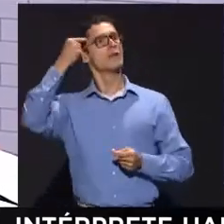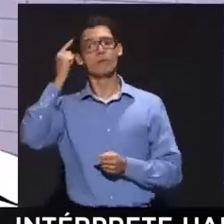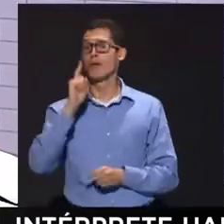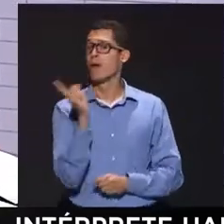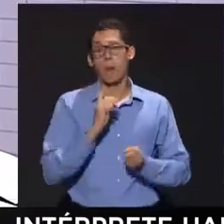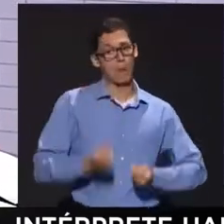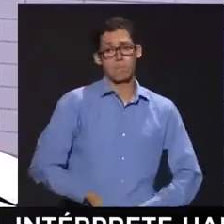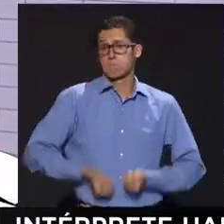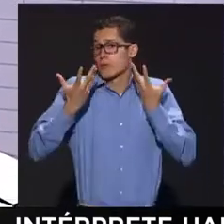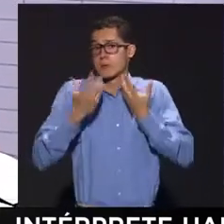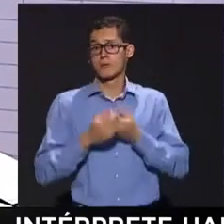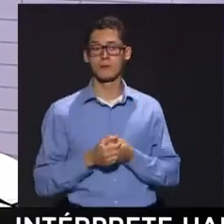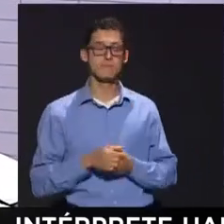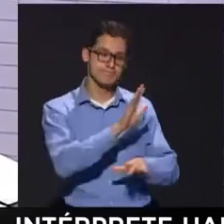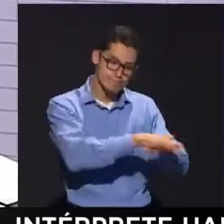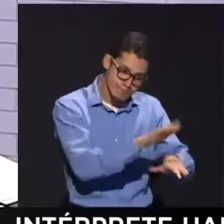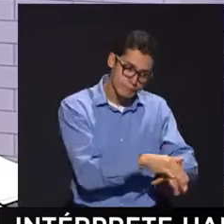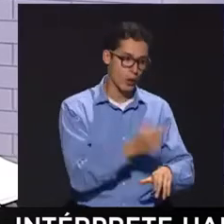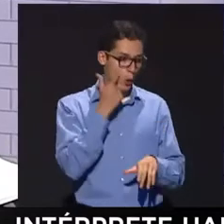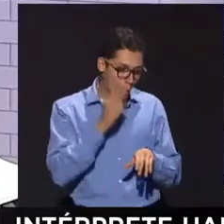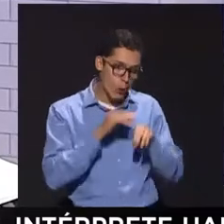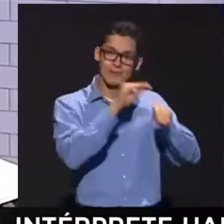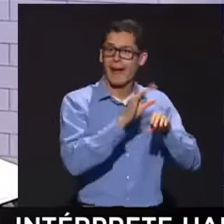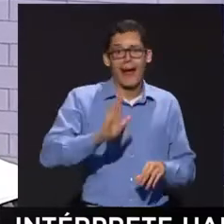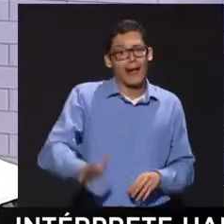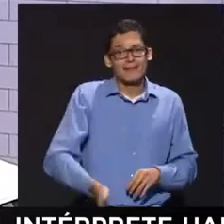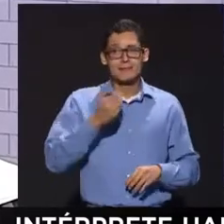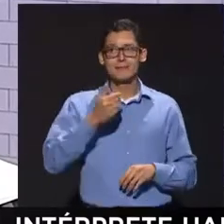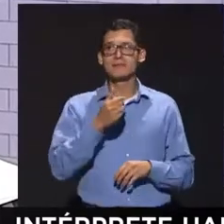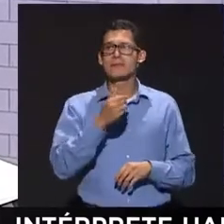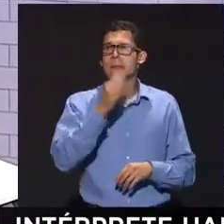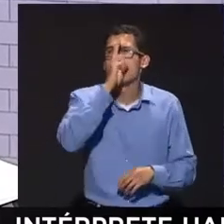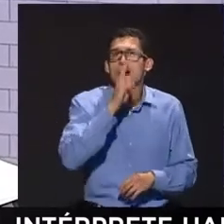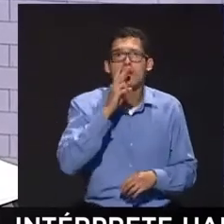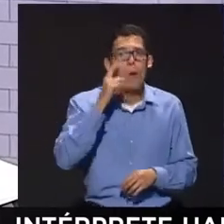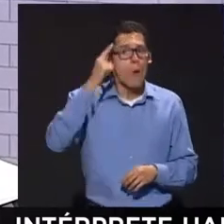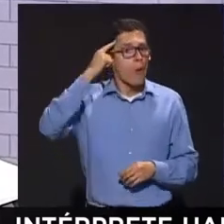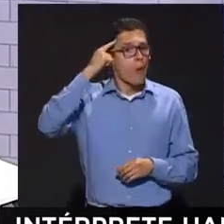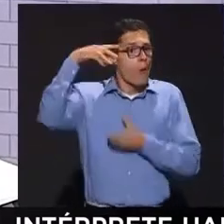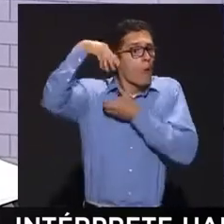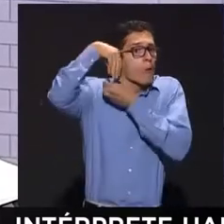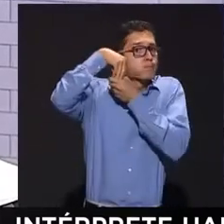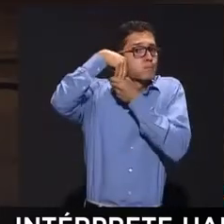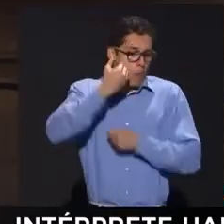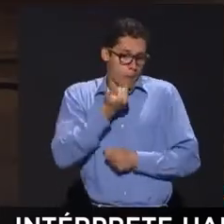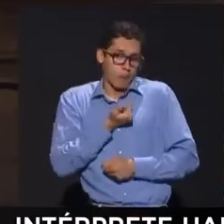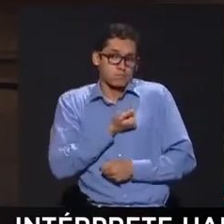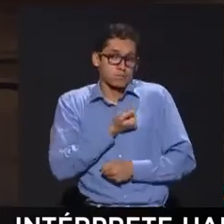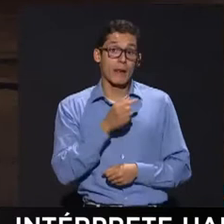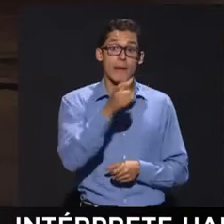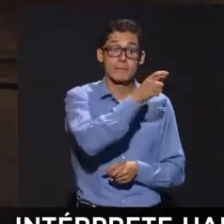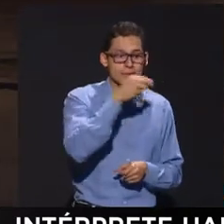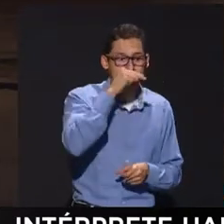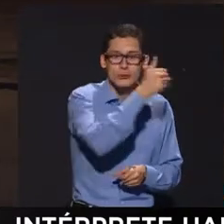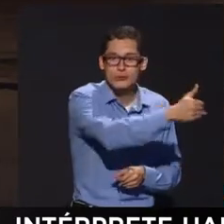nuestro currículum oculto. Eso que ya somos y que los chicos como un radar están viendo. Entonces,